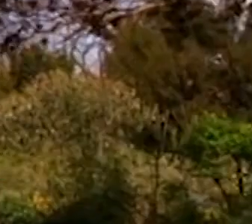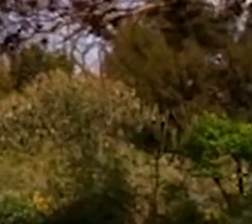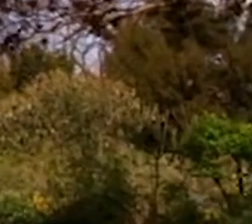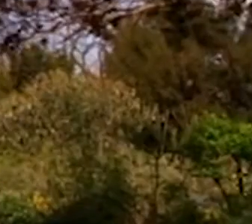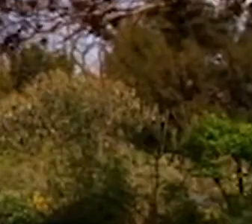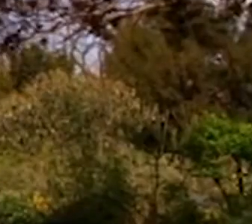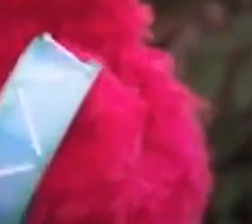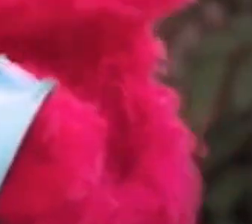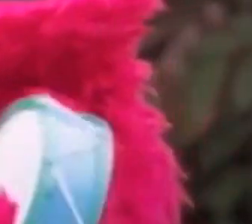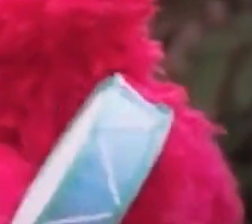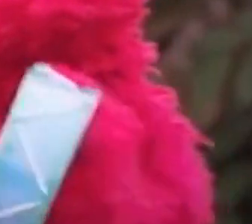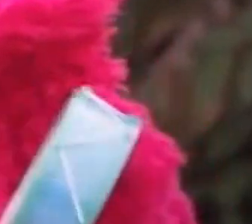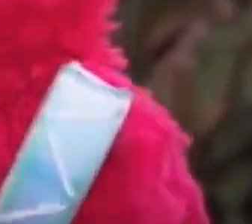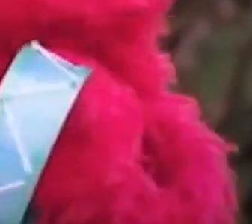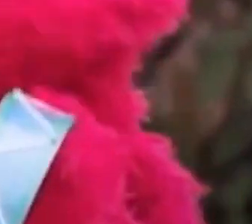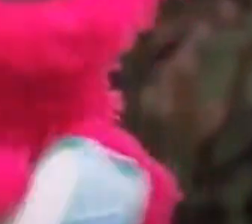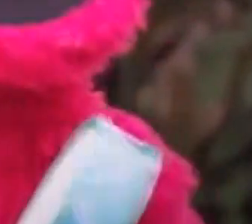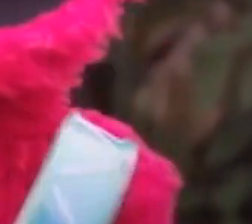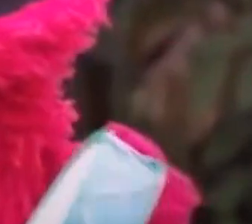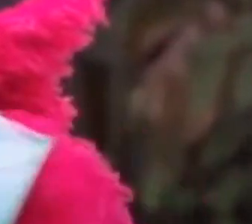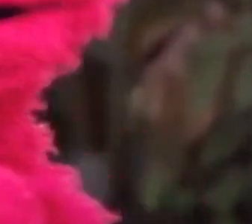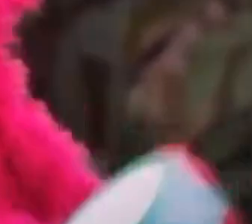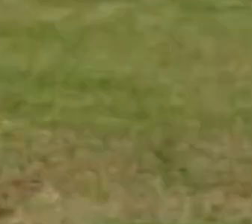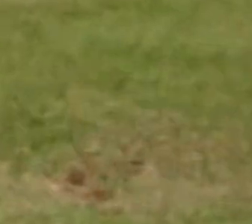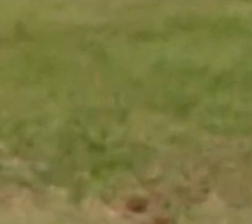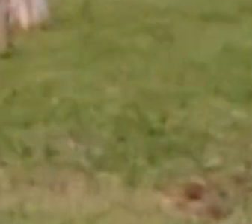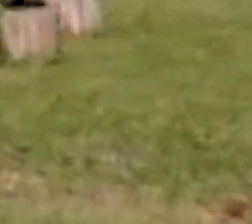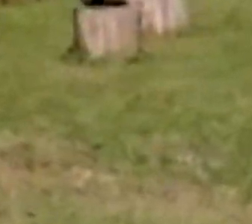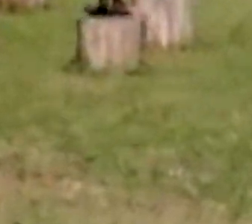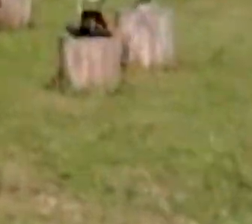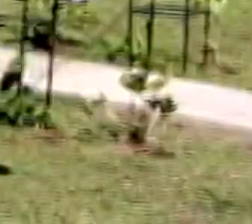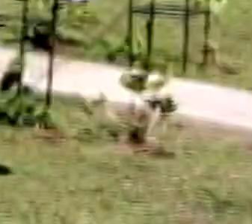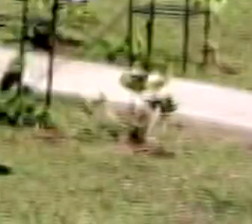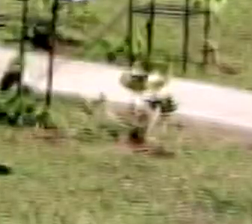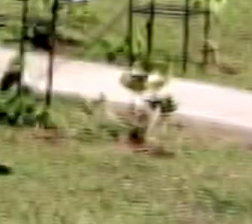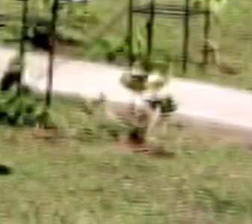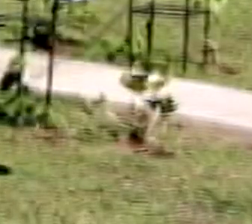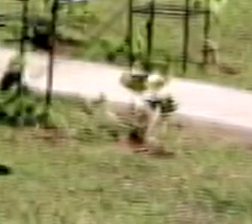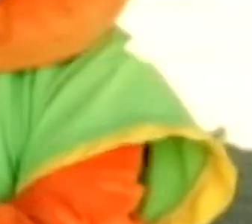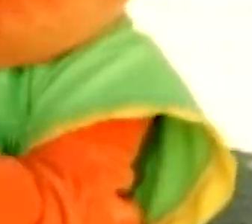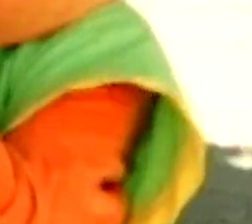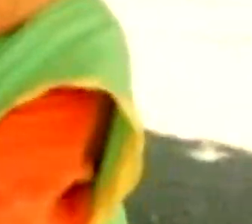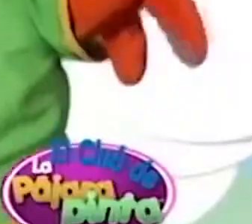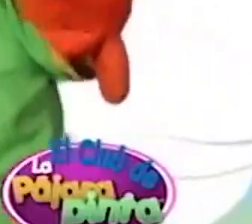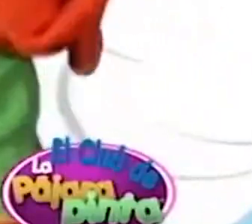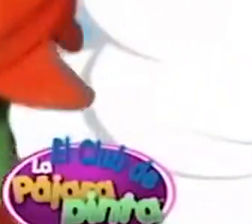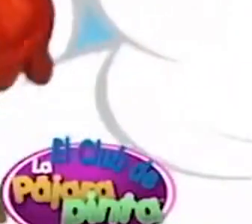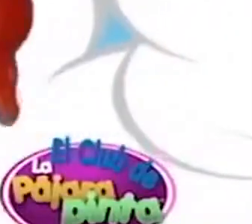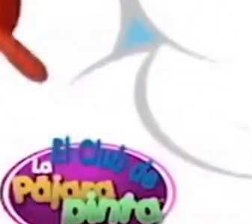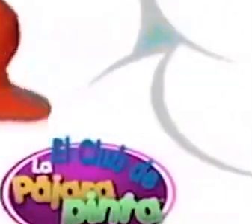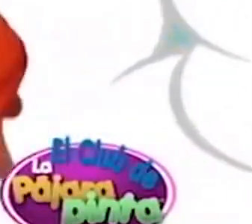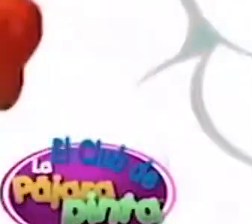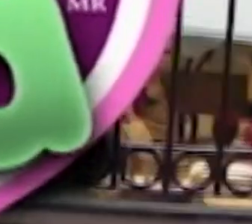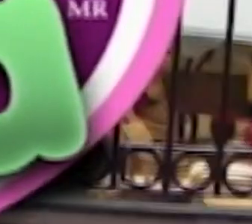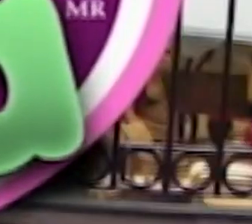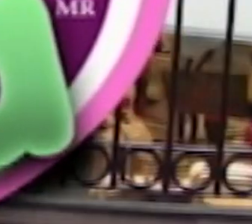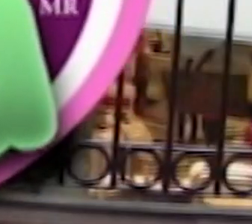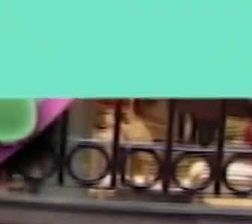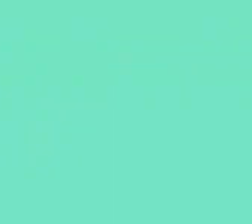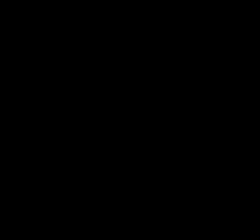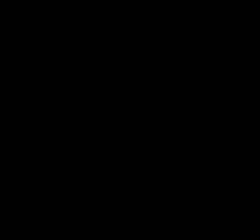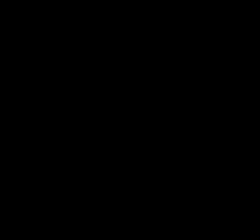aventuras de todos los personajes. A las 11 aparece la Pájara Pinta con sus amiguitos para cantar y